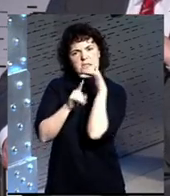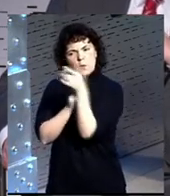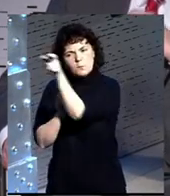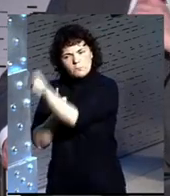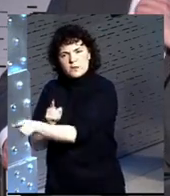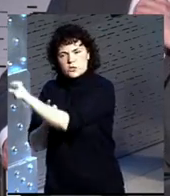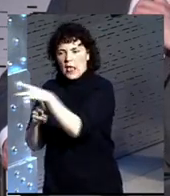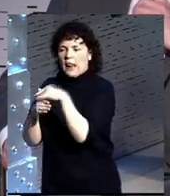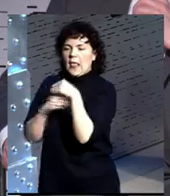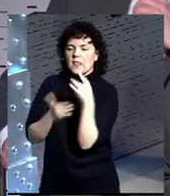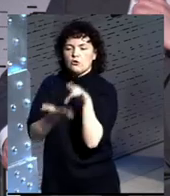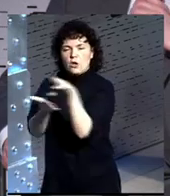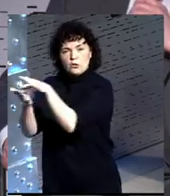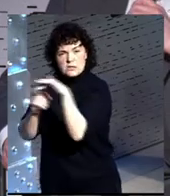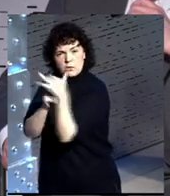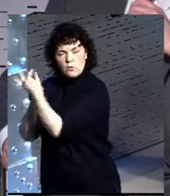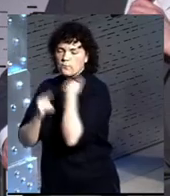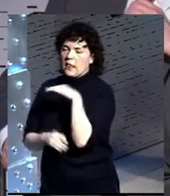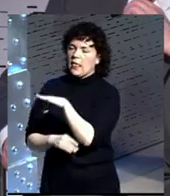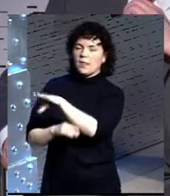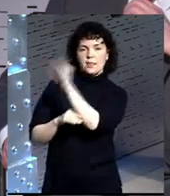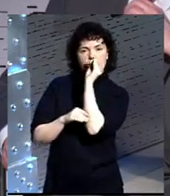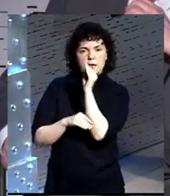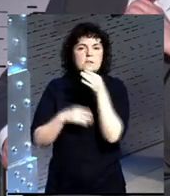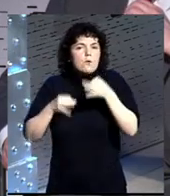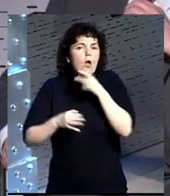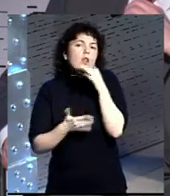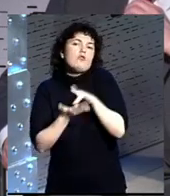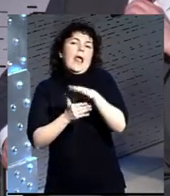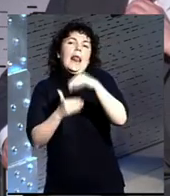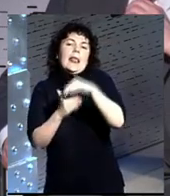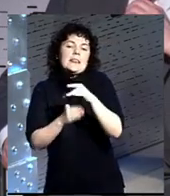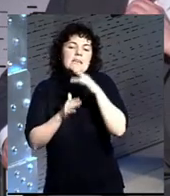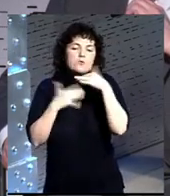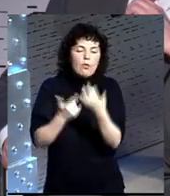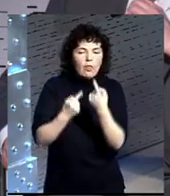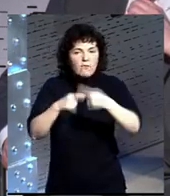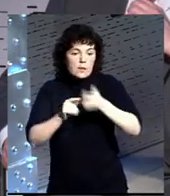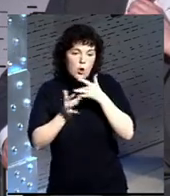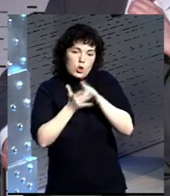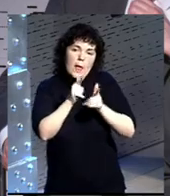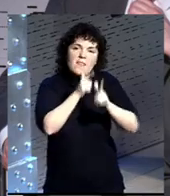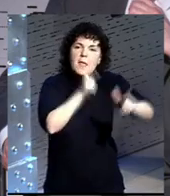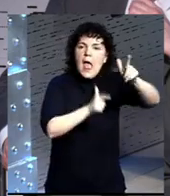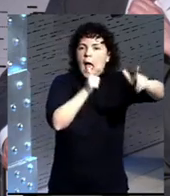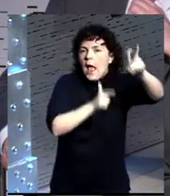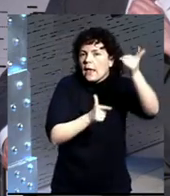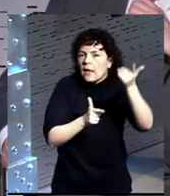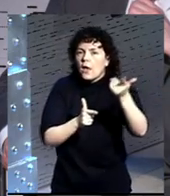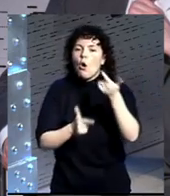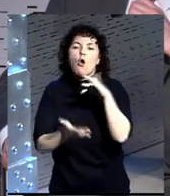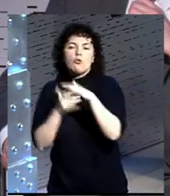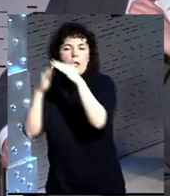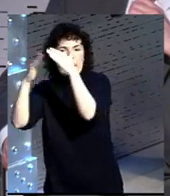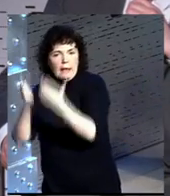cada momento. Estoy seguro que un cliente está en una situación diferente cuando está de viaje respecto de su entidad financiera a cuando está en